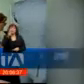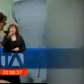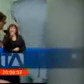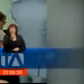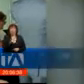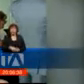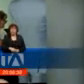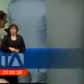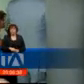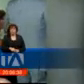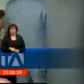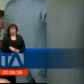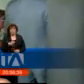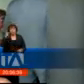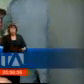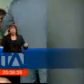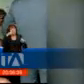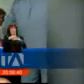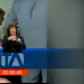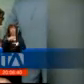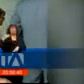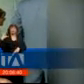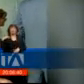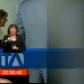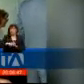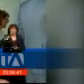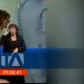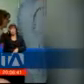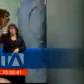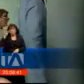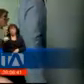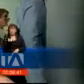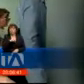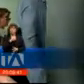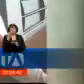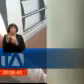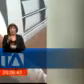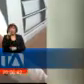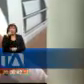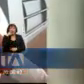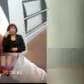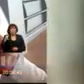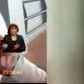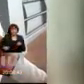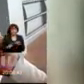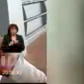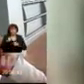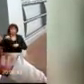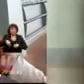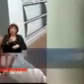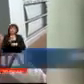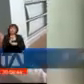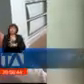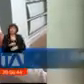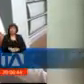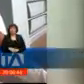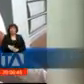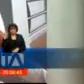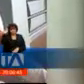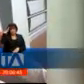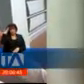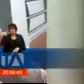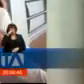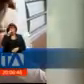queremos todos. Para mí es el hombre que llena las condiciones necesarias para sacar adelante este país. Ojalá, porque yo creo que Jaime Nebot sería el